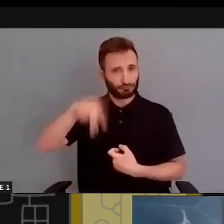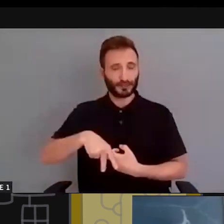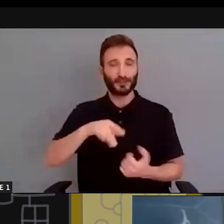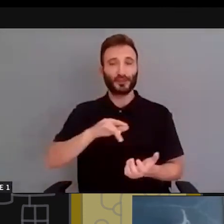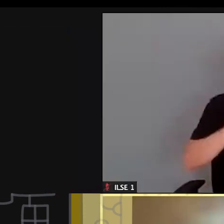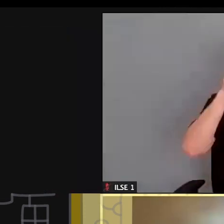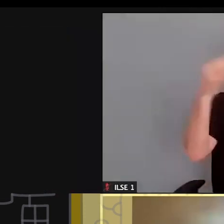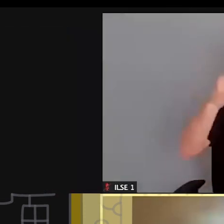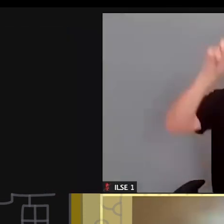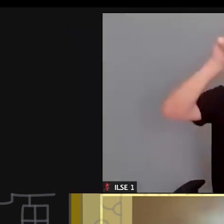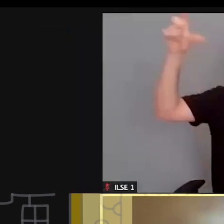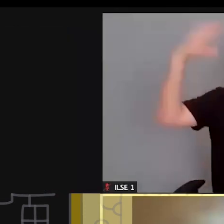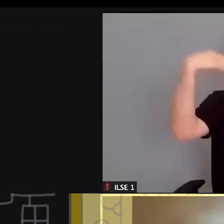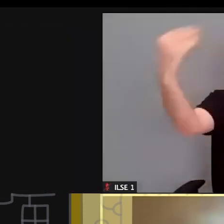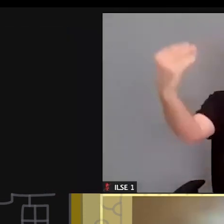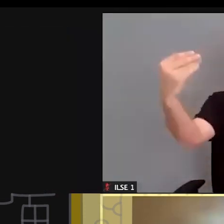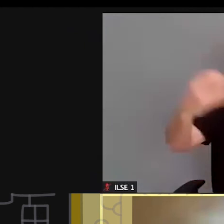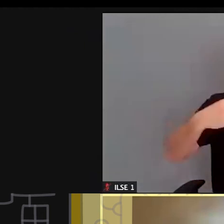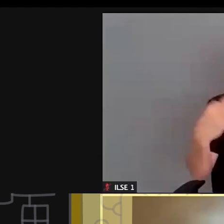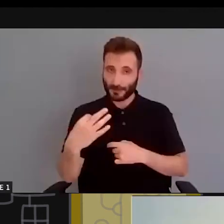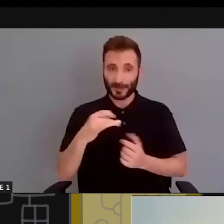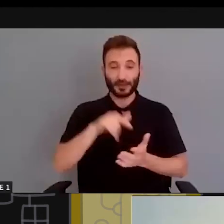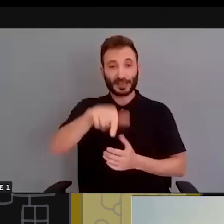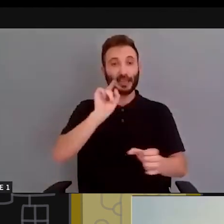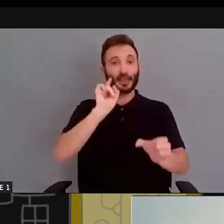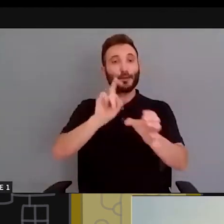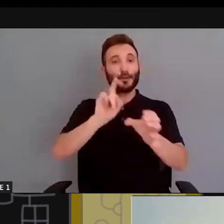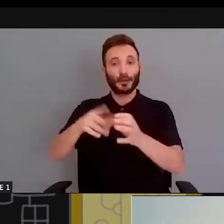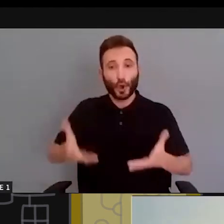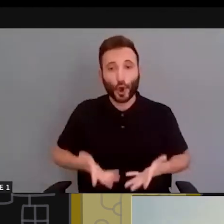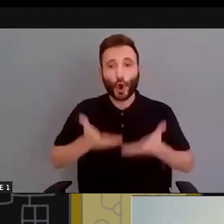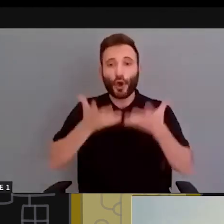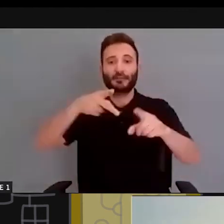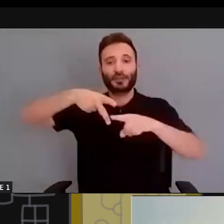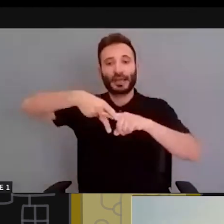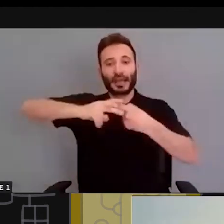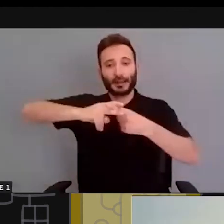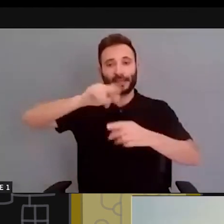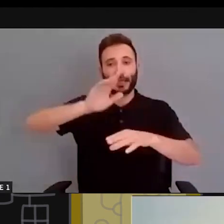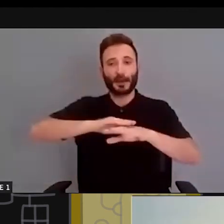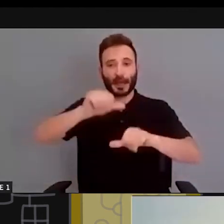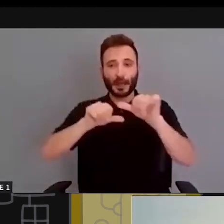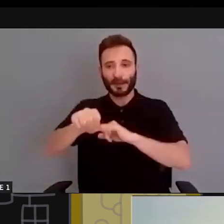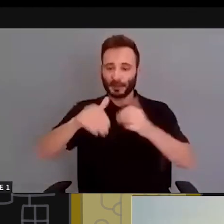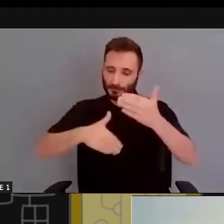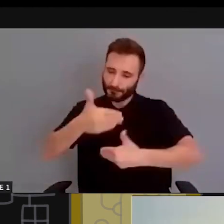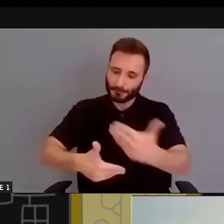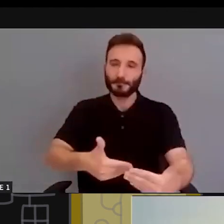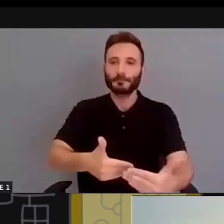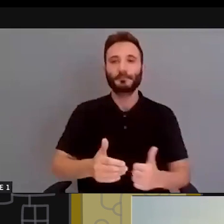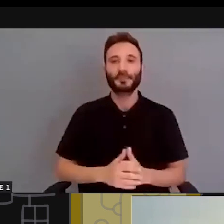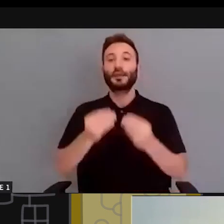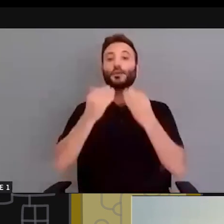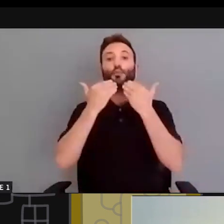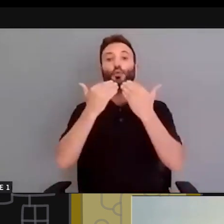los empresarios. Desde aquí todos los presentes ofrecemos las herramientas y el conocimiento para que puedan ponerlo en marcha. Muchas